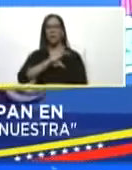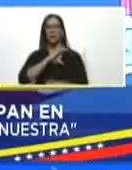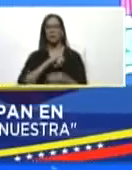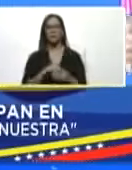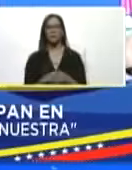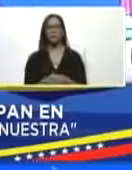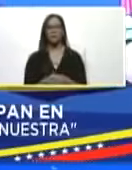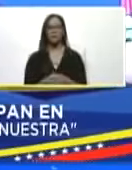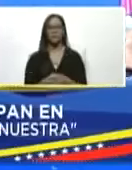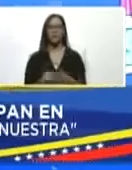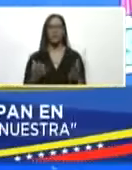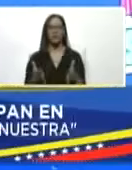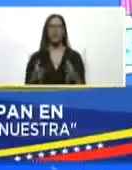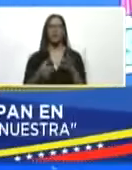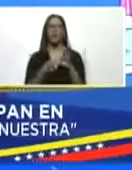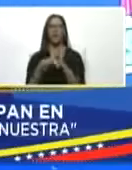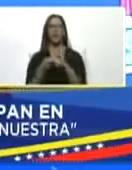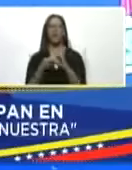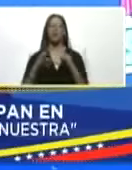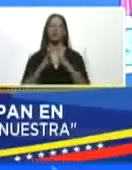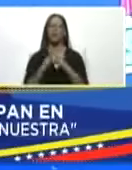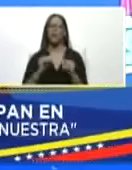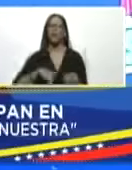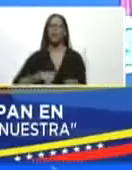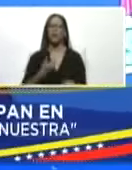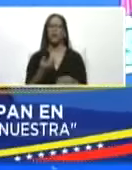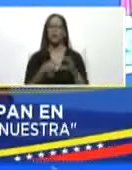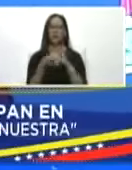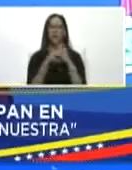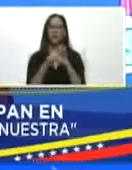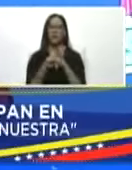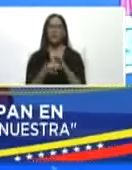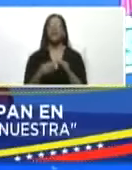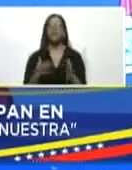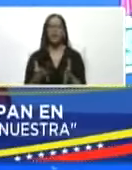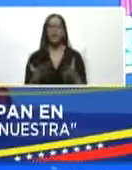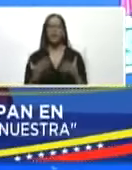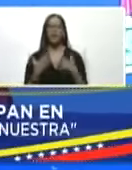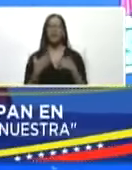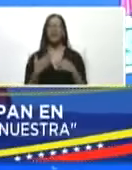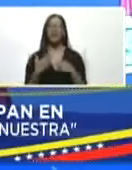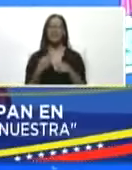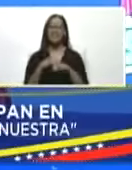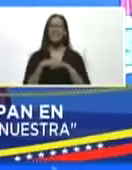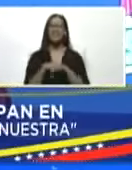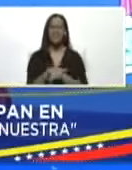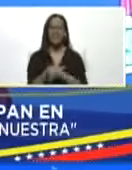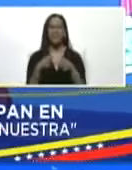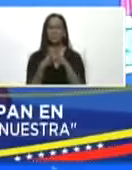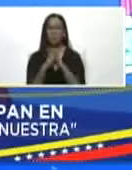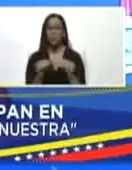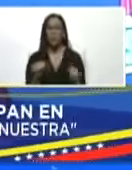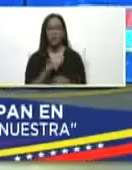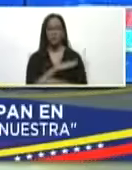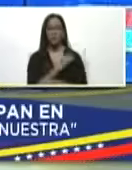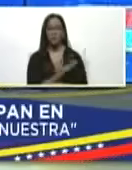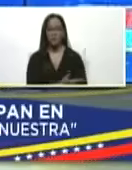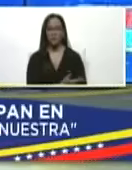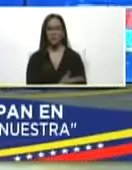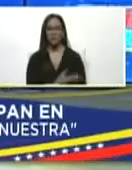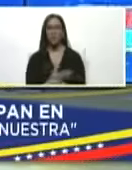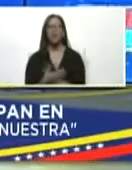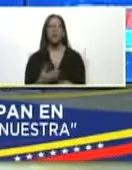que logre unir todo lo que pueda ser unido, que logre integrar toda la fuerza, que